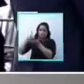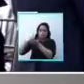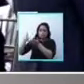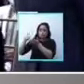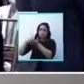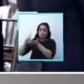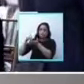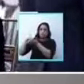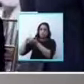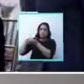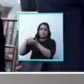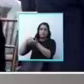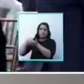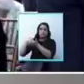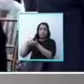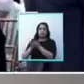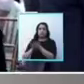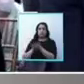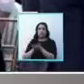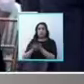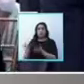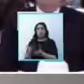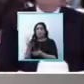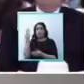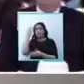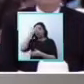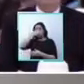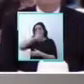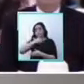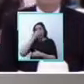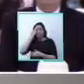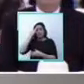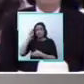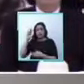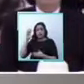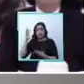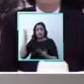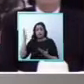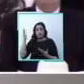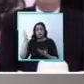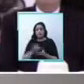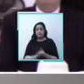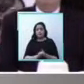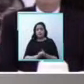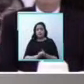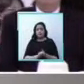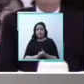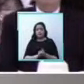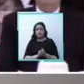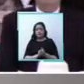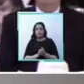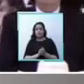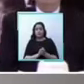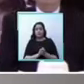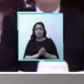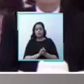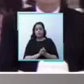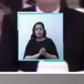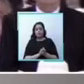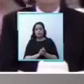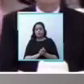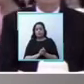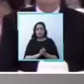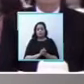con otros países, Irán, Brasil, o ese proceso que se está planteando ahora con la CELAC, ¿verdad?, la posibilidad